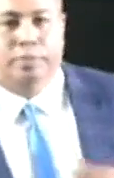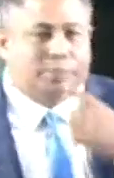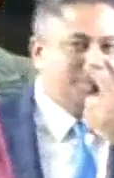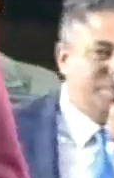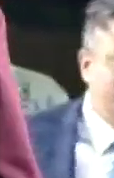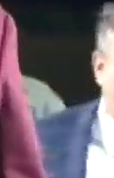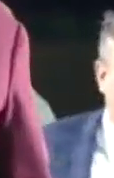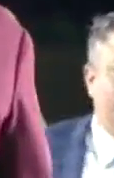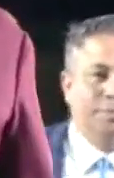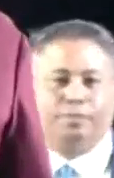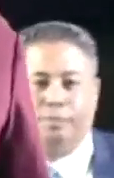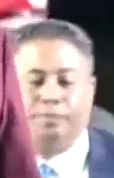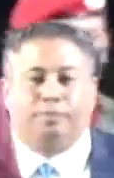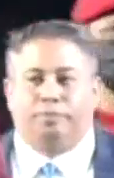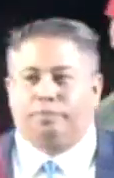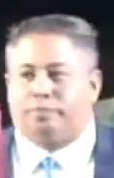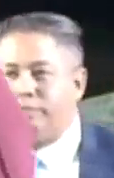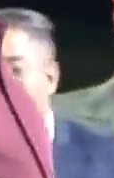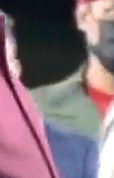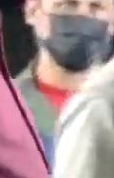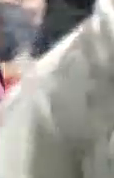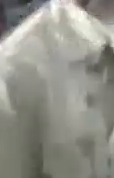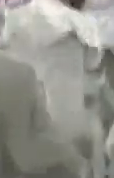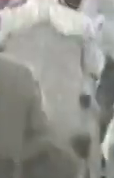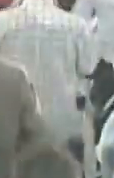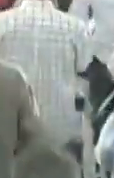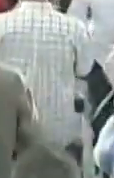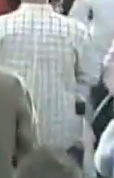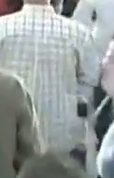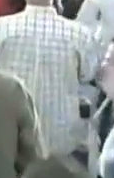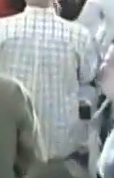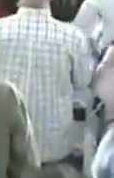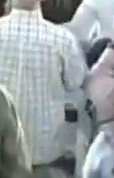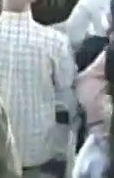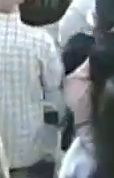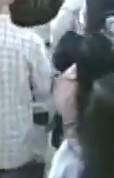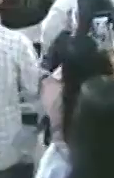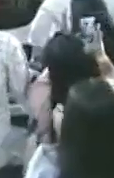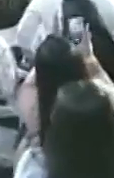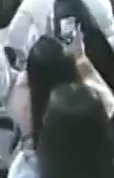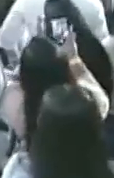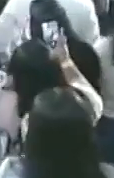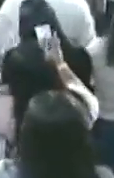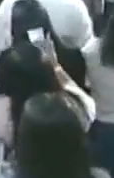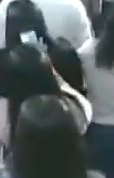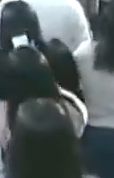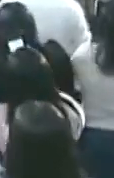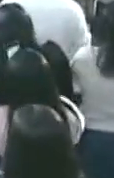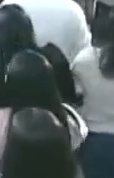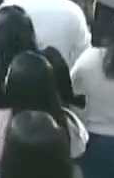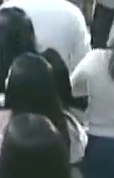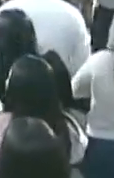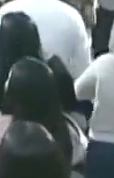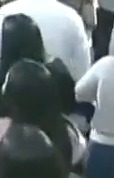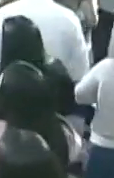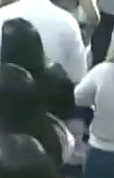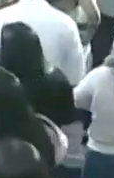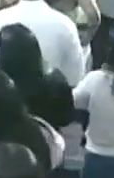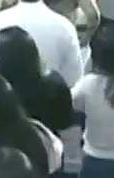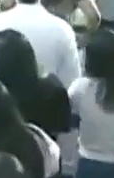Yo quiero ser como Ariel, yo quiero ser como él. Escribe, canta, diseña y hasta le